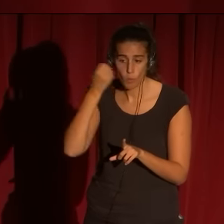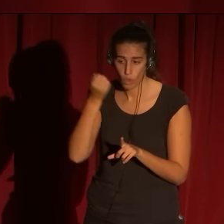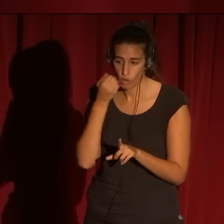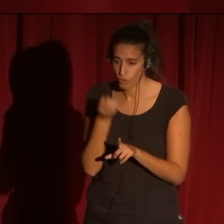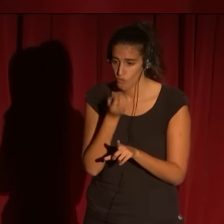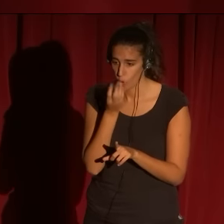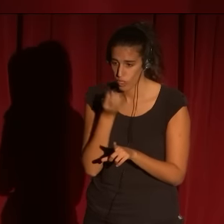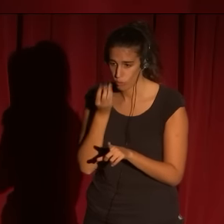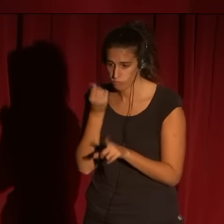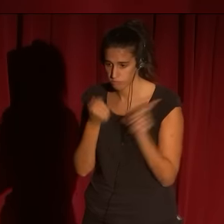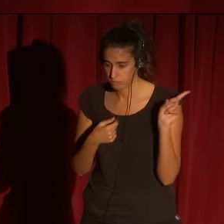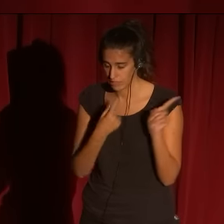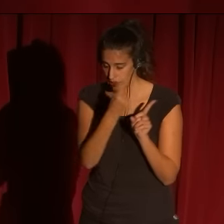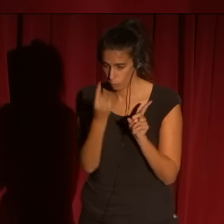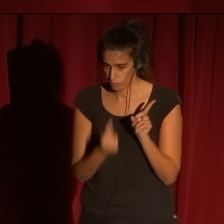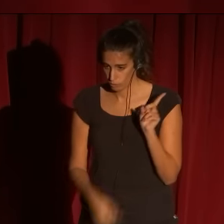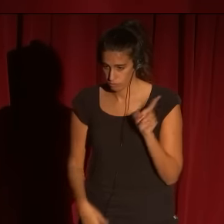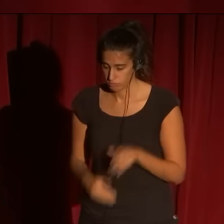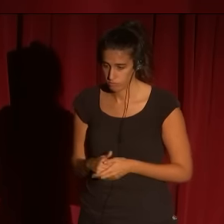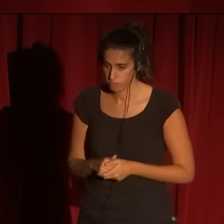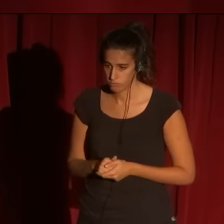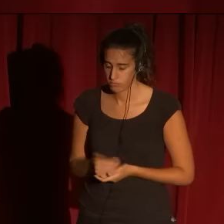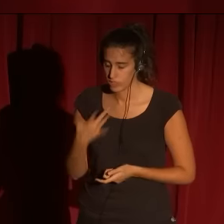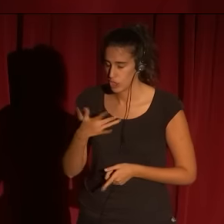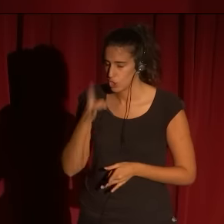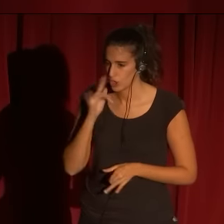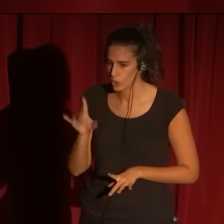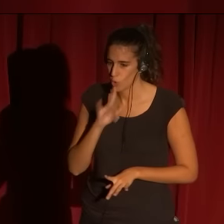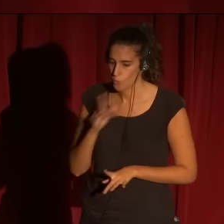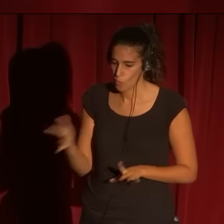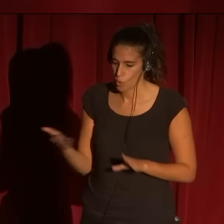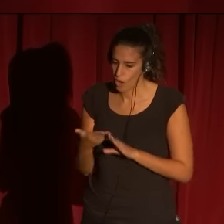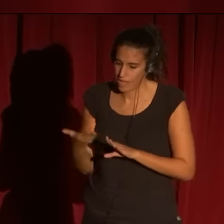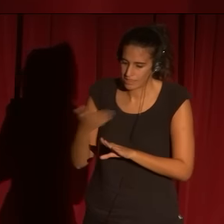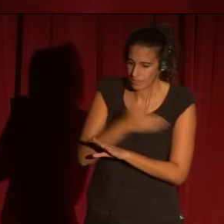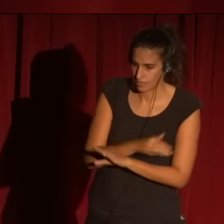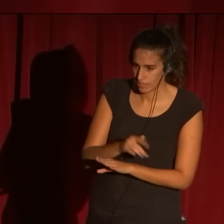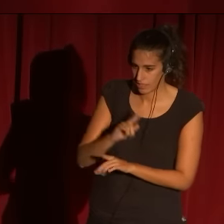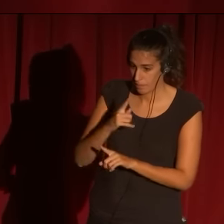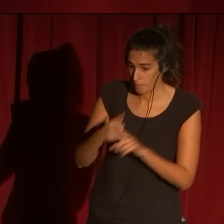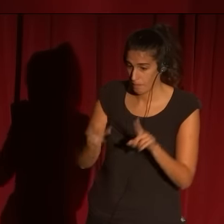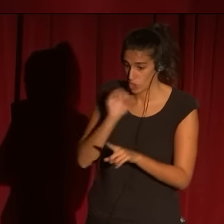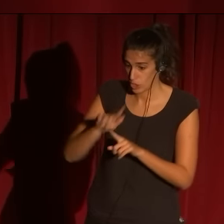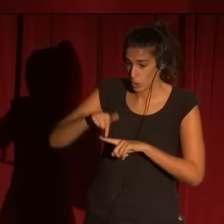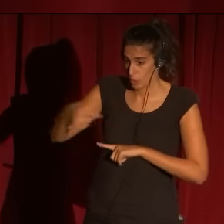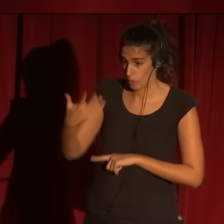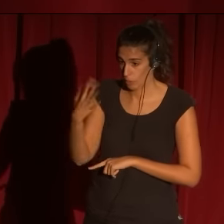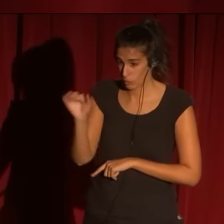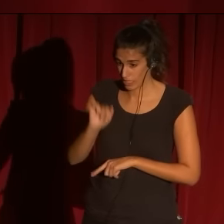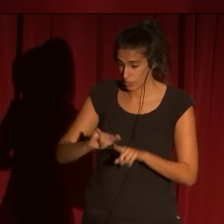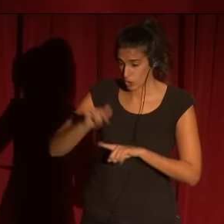un bodegón de flores no Y esto es muy claramente el precedente de lo que medio siglo después va a empezar a ser una